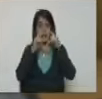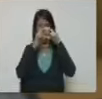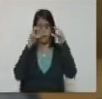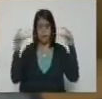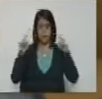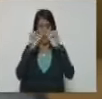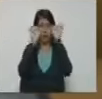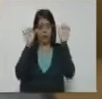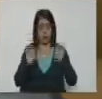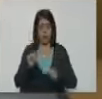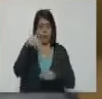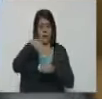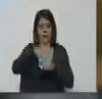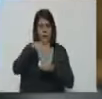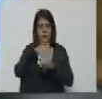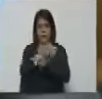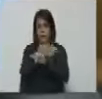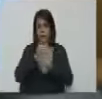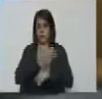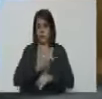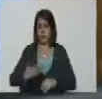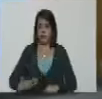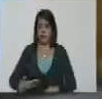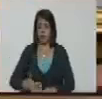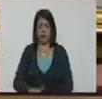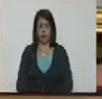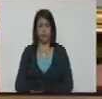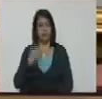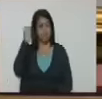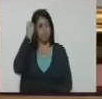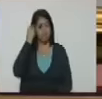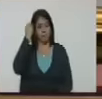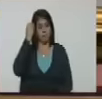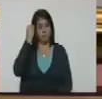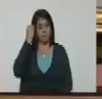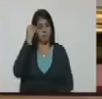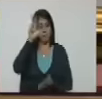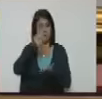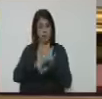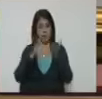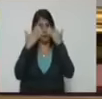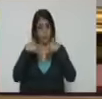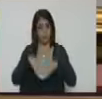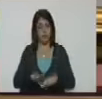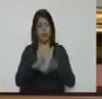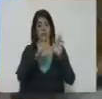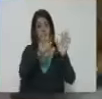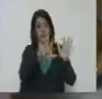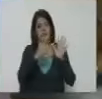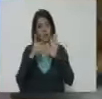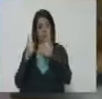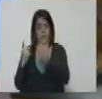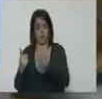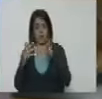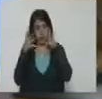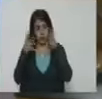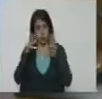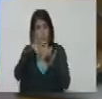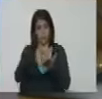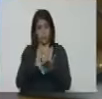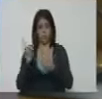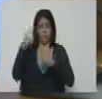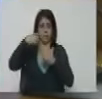Epígrafe. Sistema electoral. Es todo, ciudadano presidente. En consideración. Aprobado. Siguiente. Décimo sexto. Se sugiere